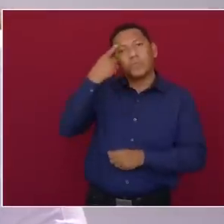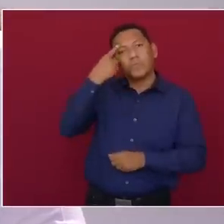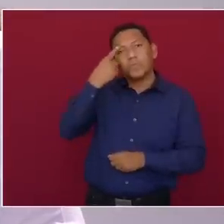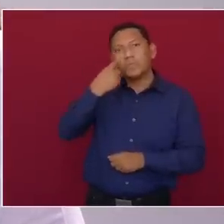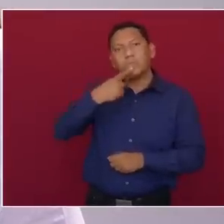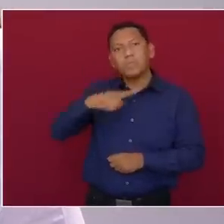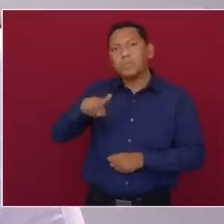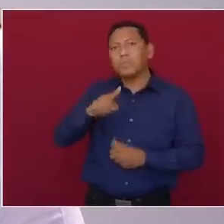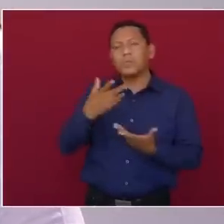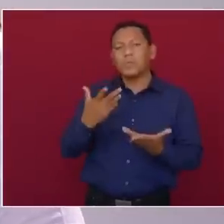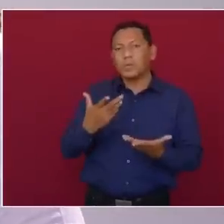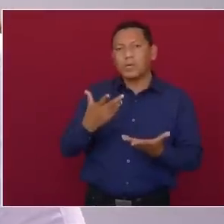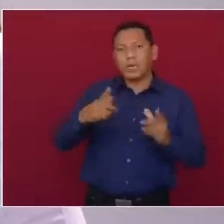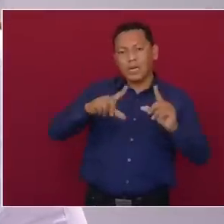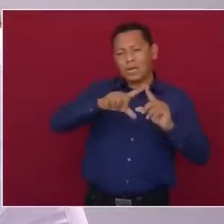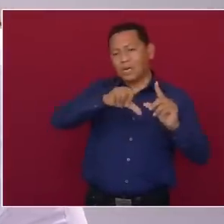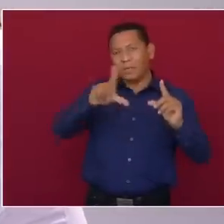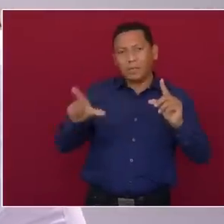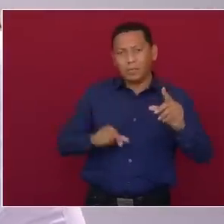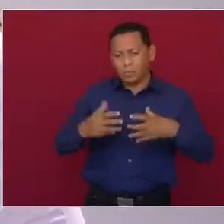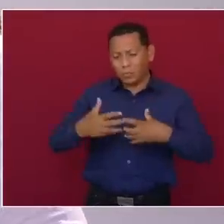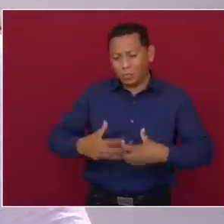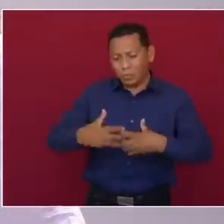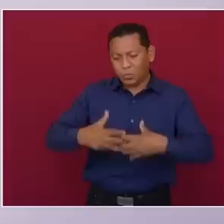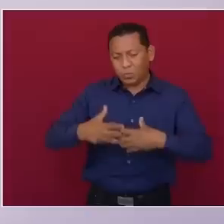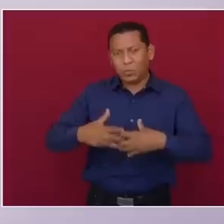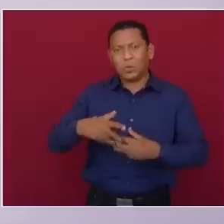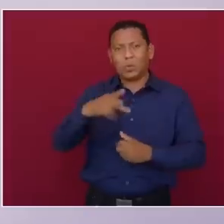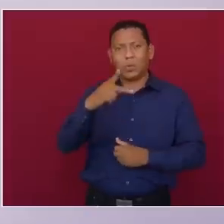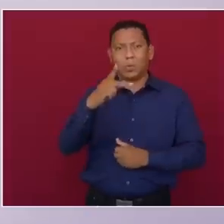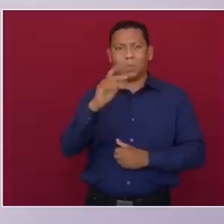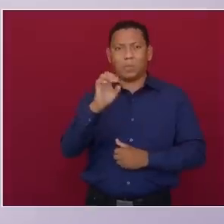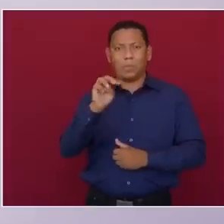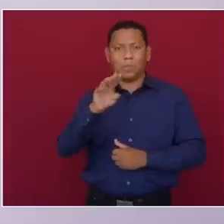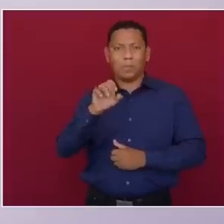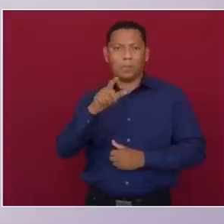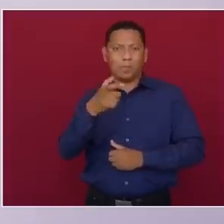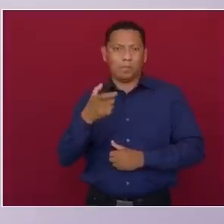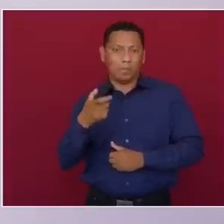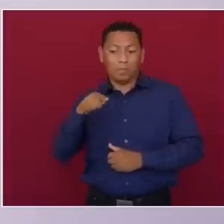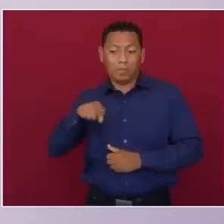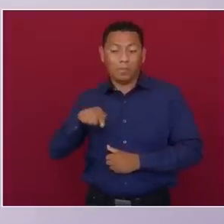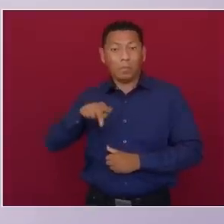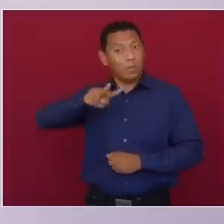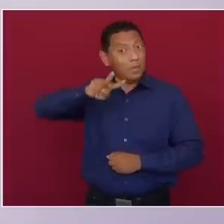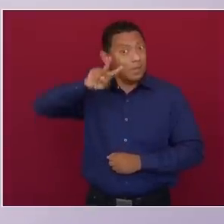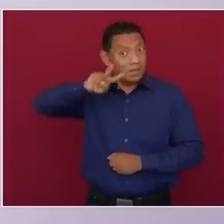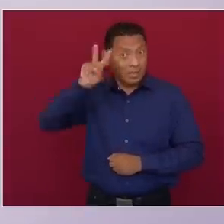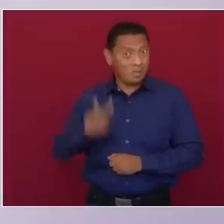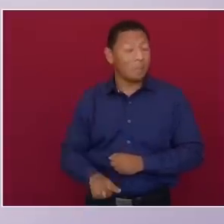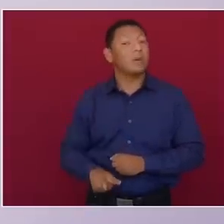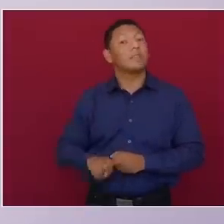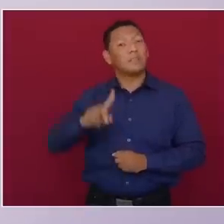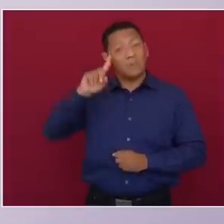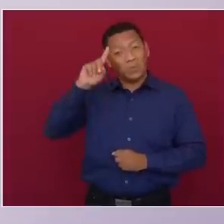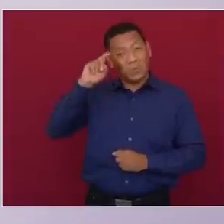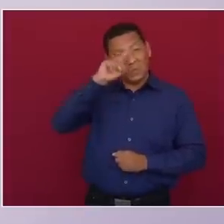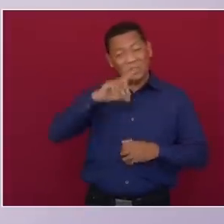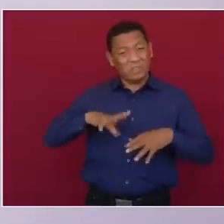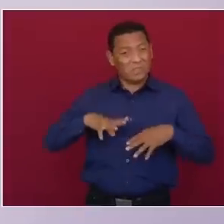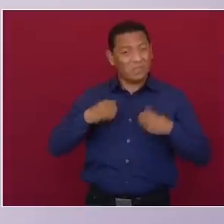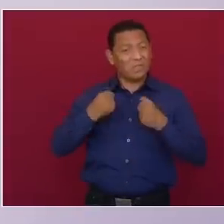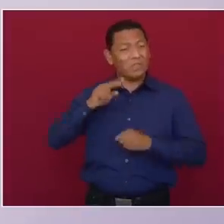existente Sistema Nacional de Refinación de Pemex. Ha sido todo un gran reto, pero también una